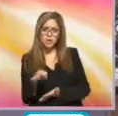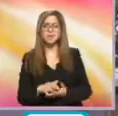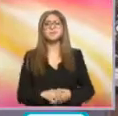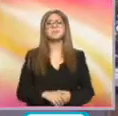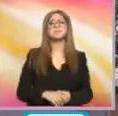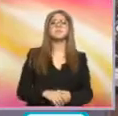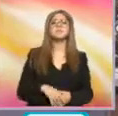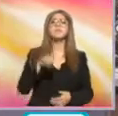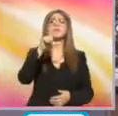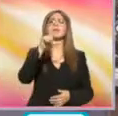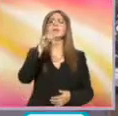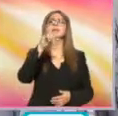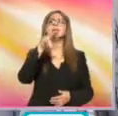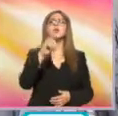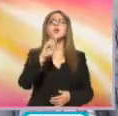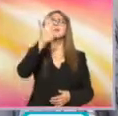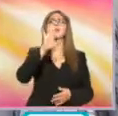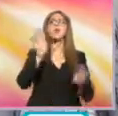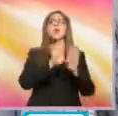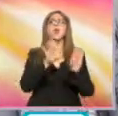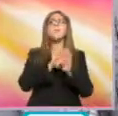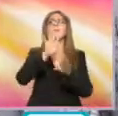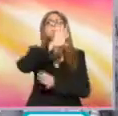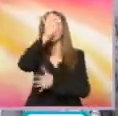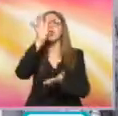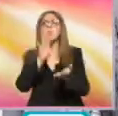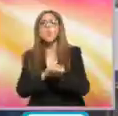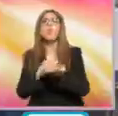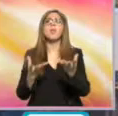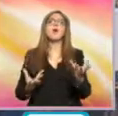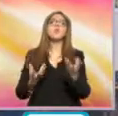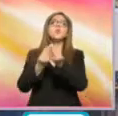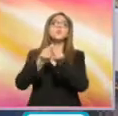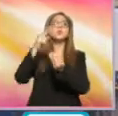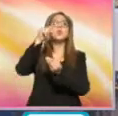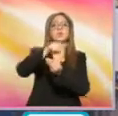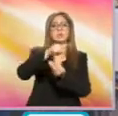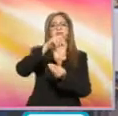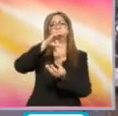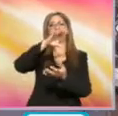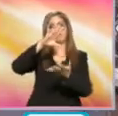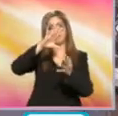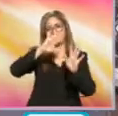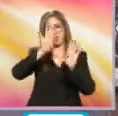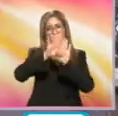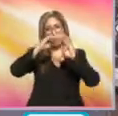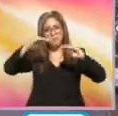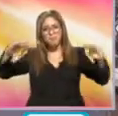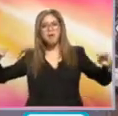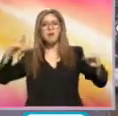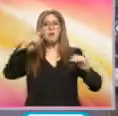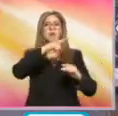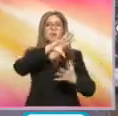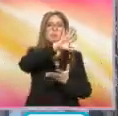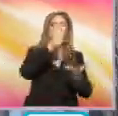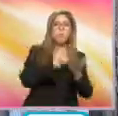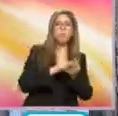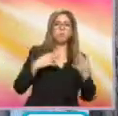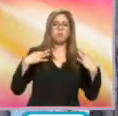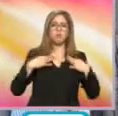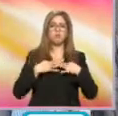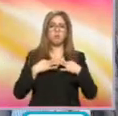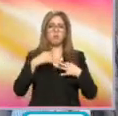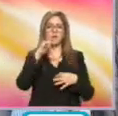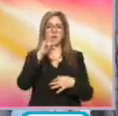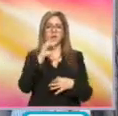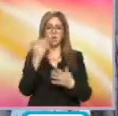vale. la vestimenta, por así decirlo, de la playa, Para por una ejemplo, boda, ¿no? ¿no? Allá en playa o lo que exacto, sea, ¿no? Exacto, lo que sería lo más formal para época de digamos, como